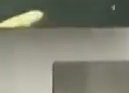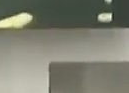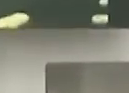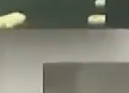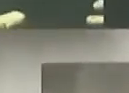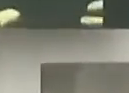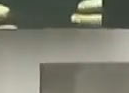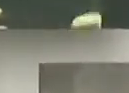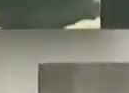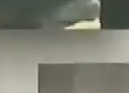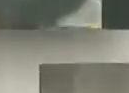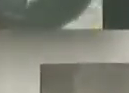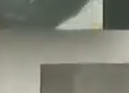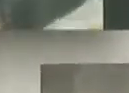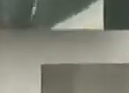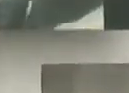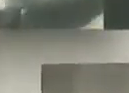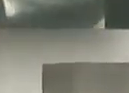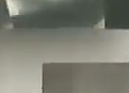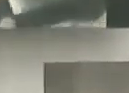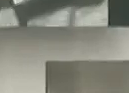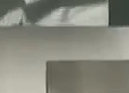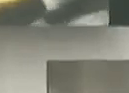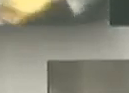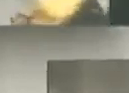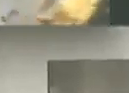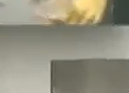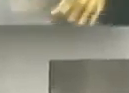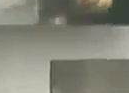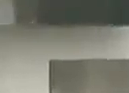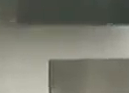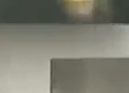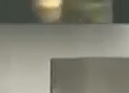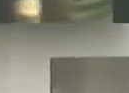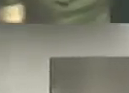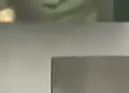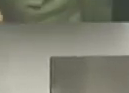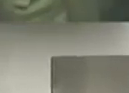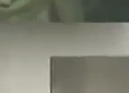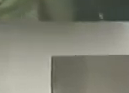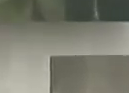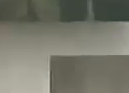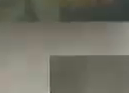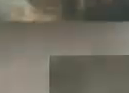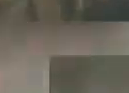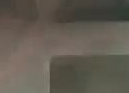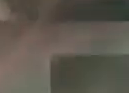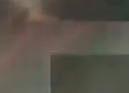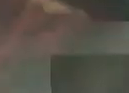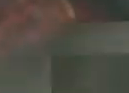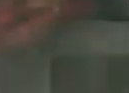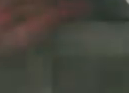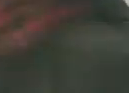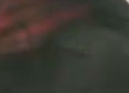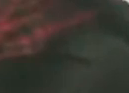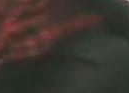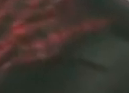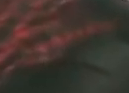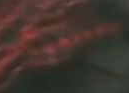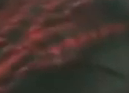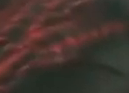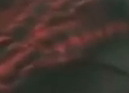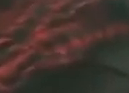Para la par partida del amigo que no se volvió